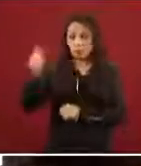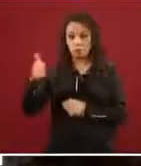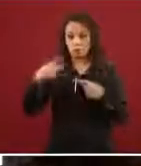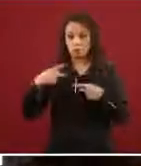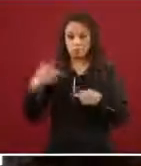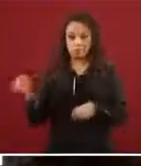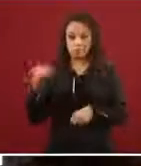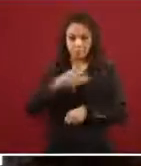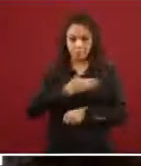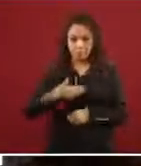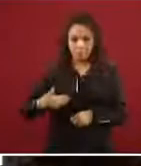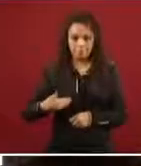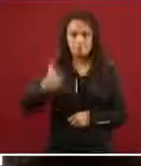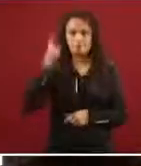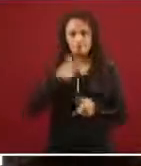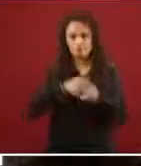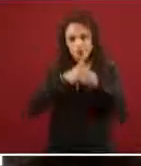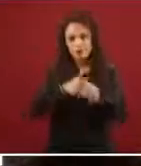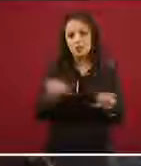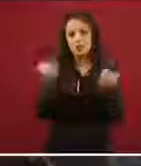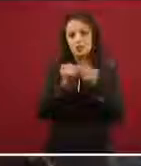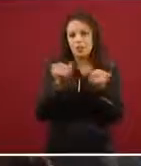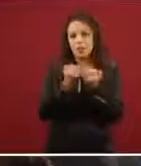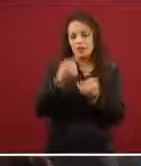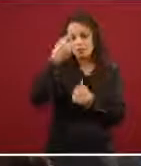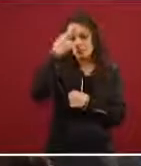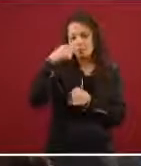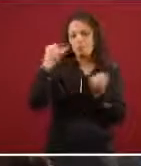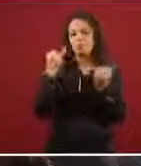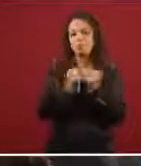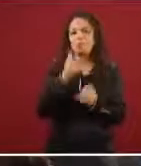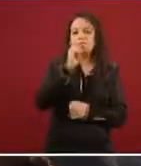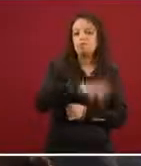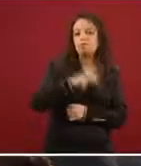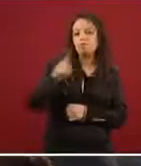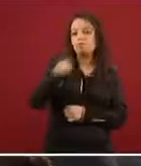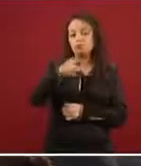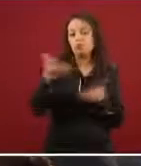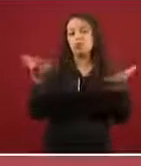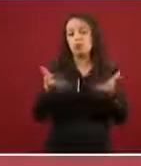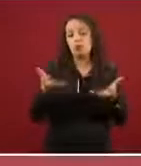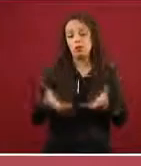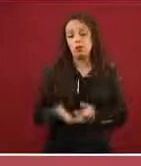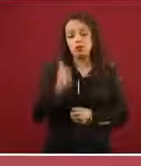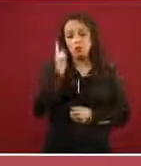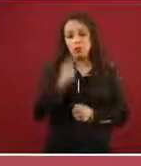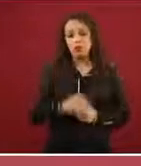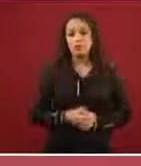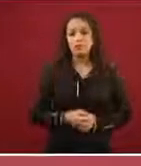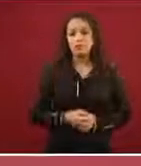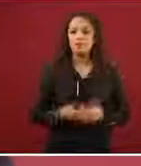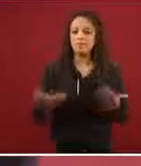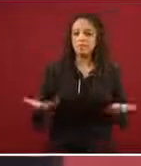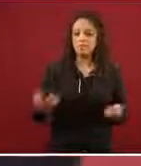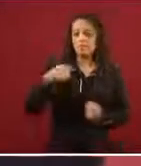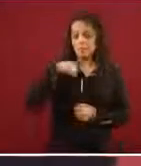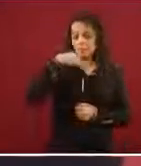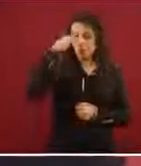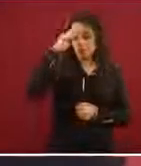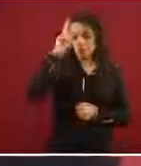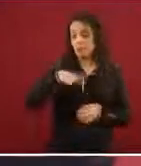desvíe todo lo que usted ha estado logrando? Gracias. Bueno, yo creo que lo más importante es